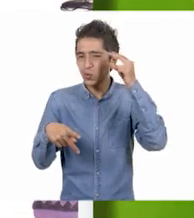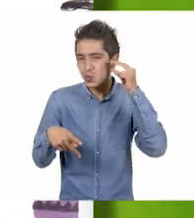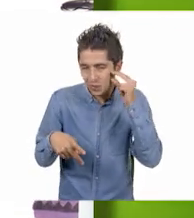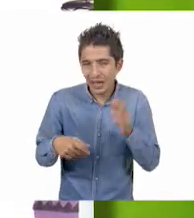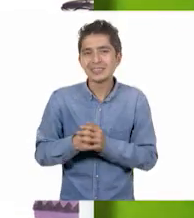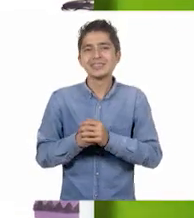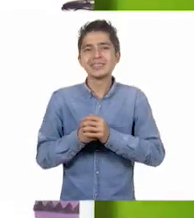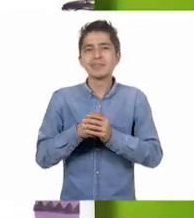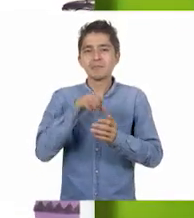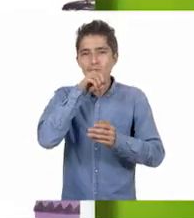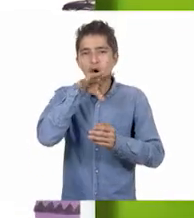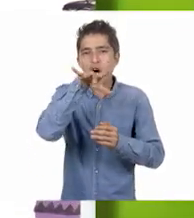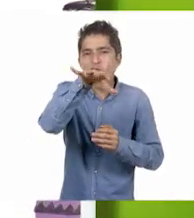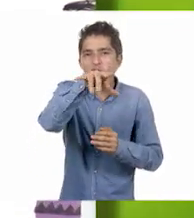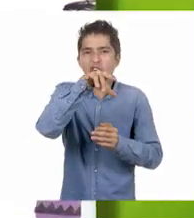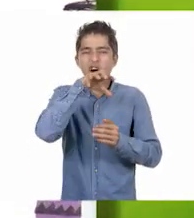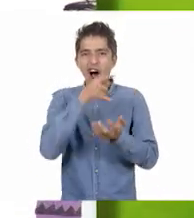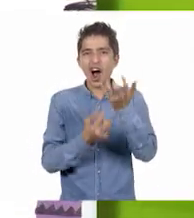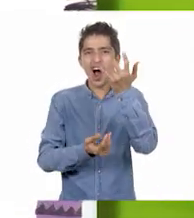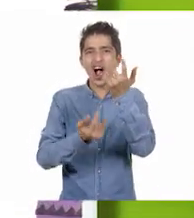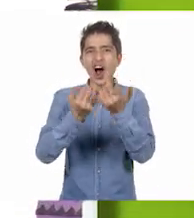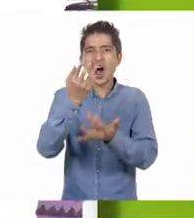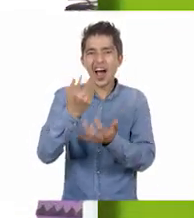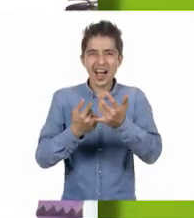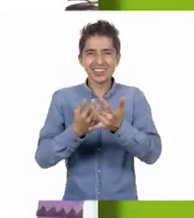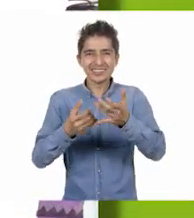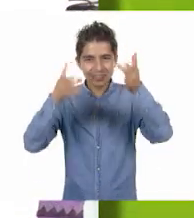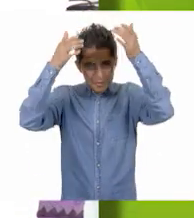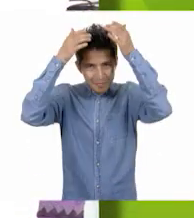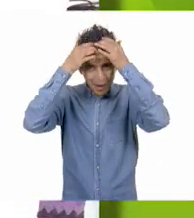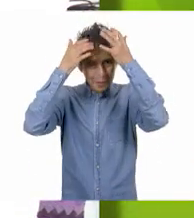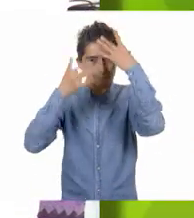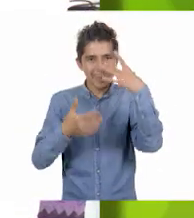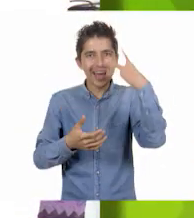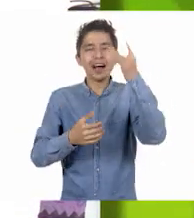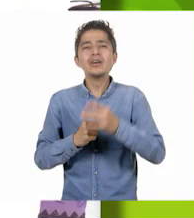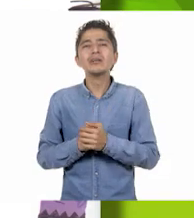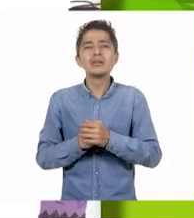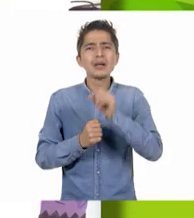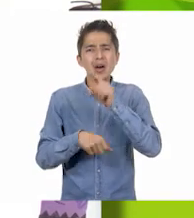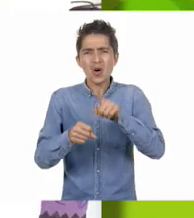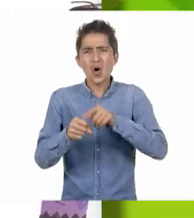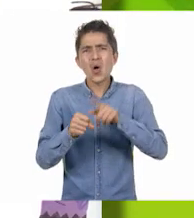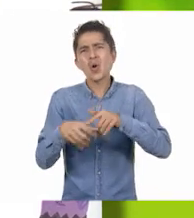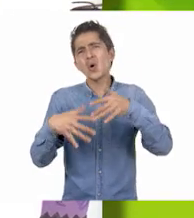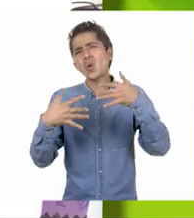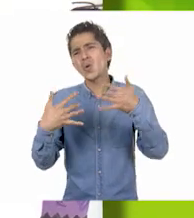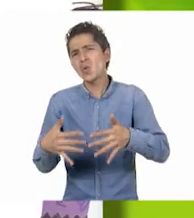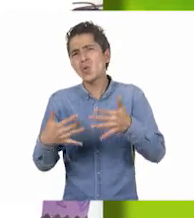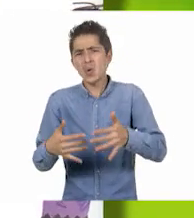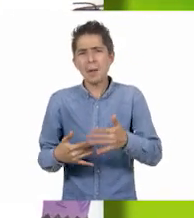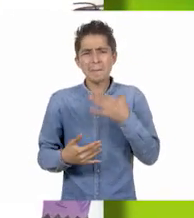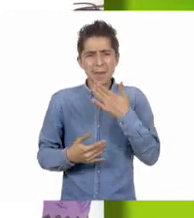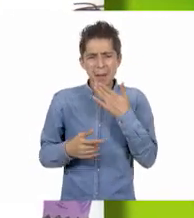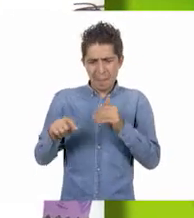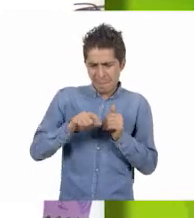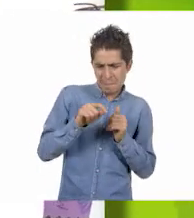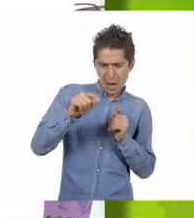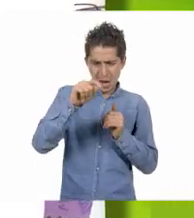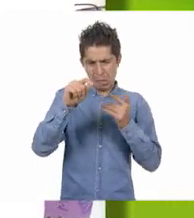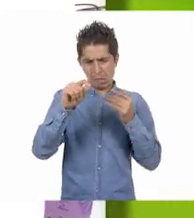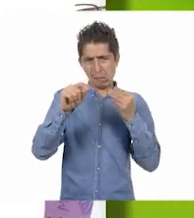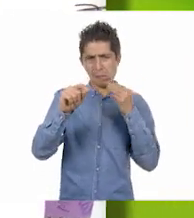y sombreros de mago, pero no soporto que mi hermoso color se gaste fuera de las líneas. Si